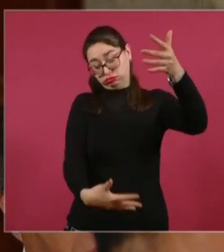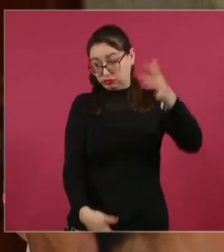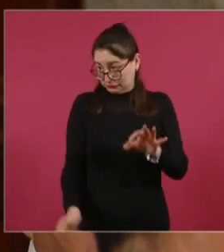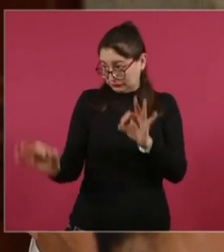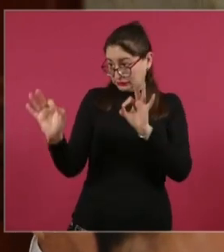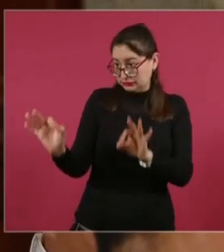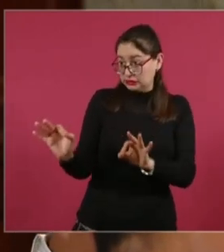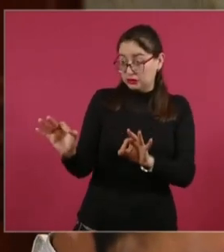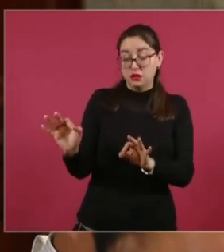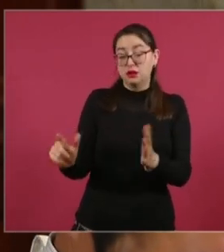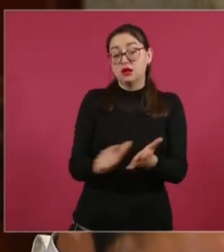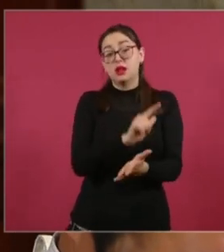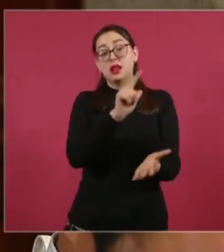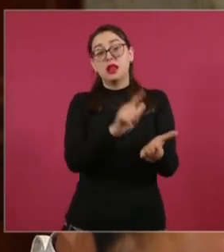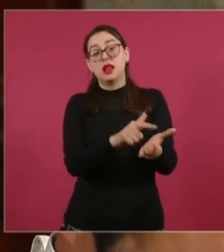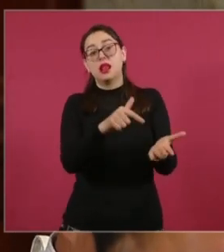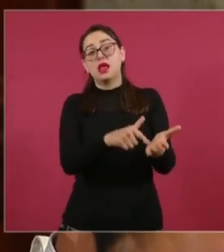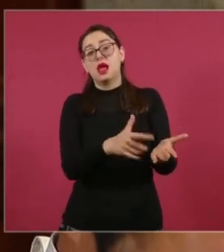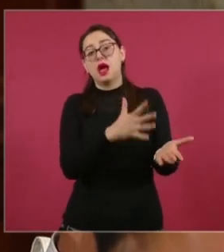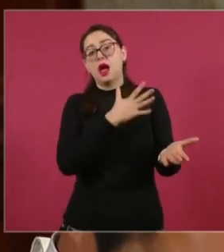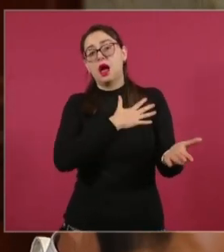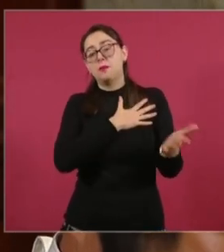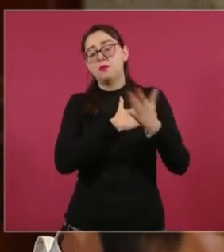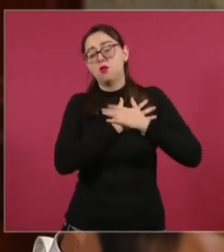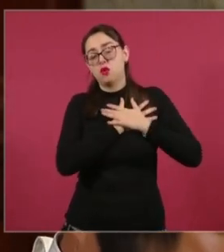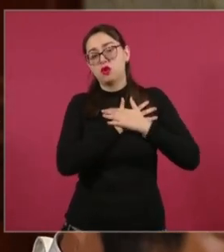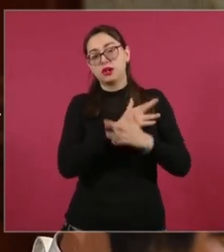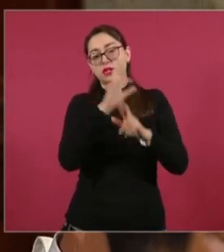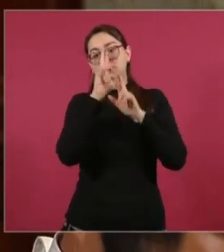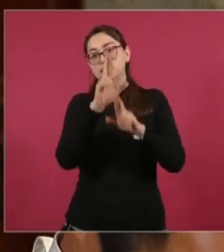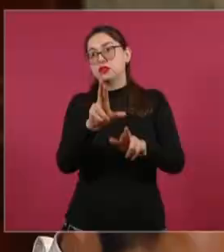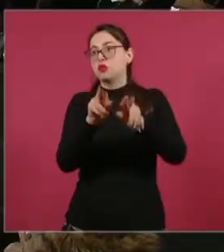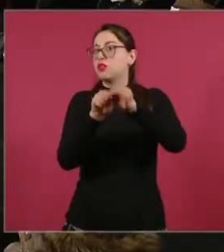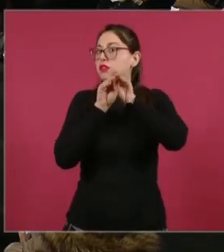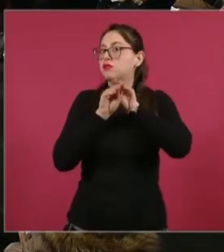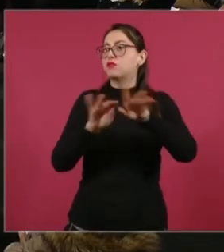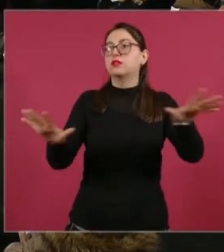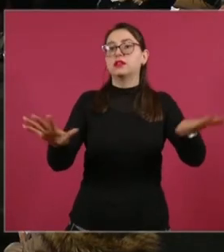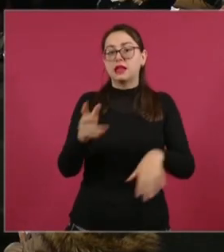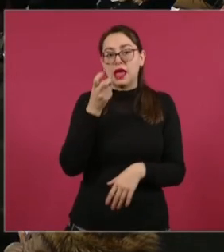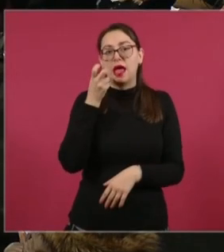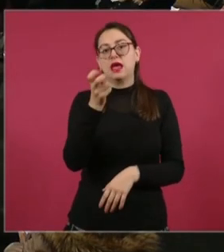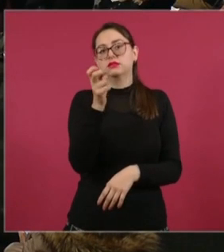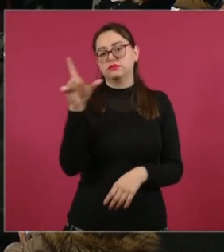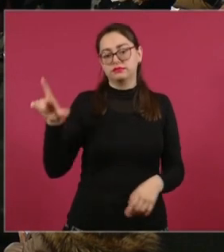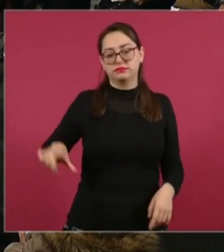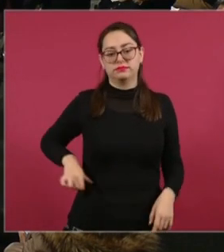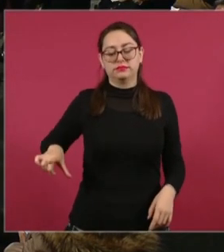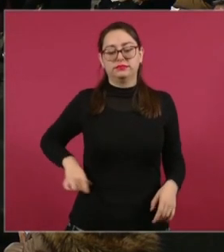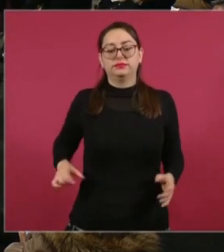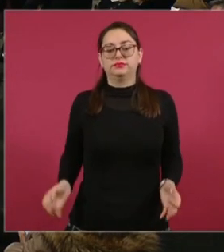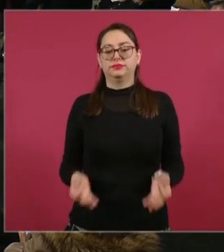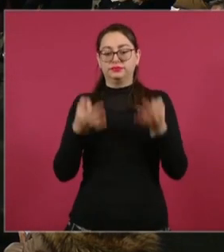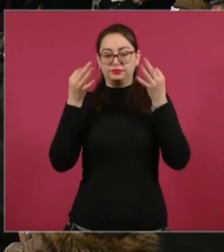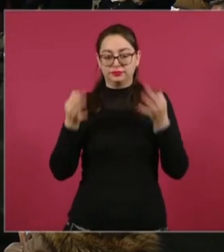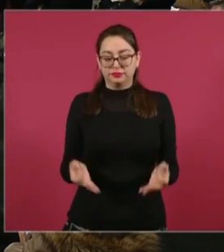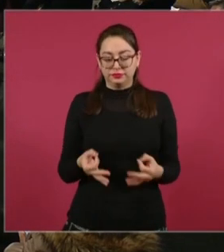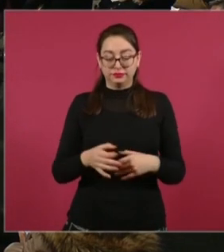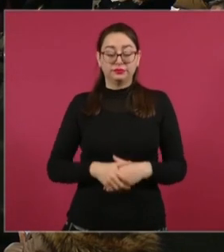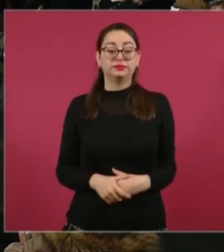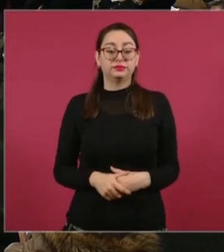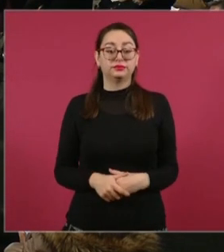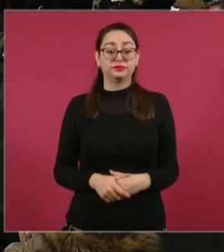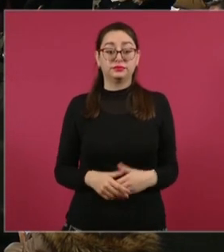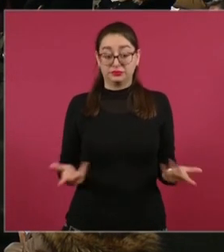corazón de su pueblo la ley del amor y el respeto hacia el prójimo. Por lo antes expuesto y en referencia a una controversia